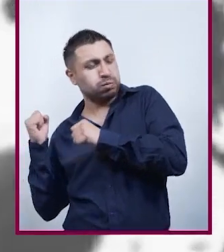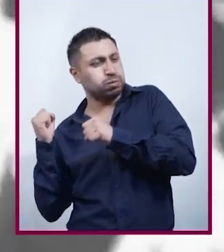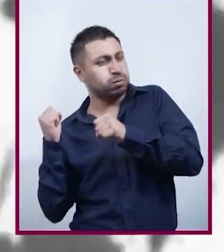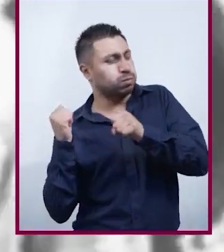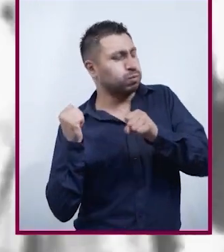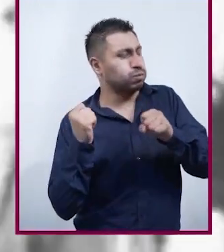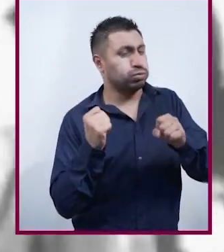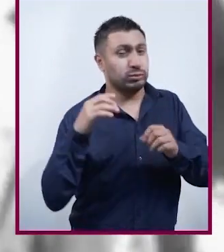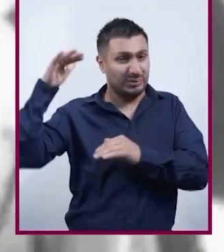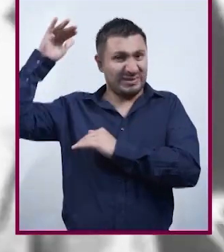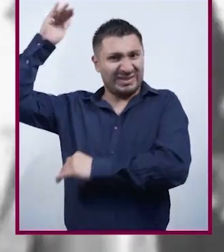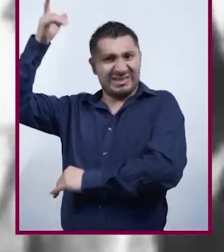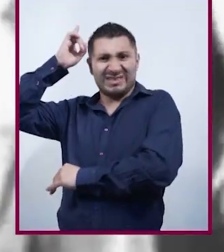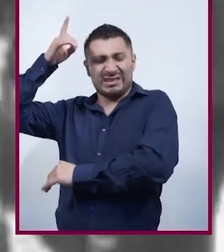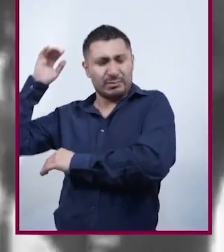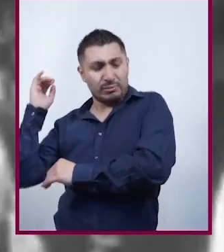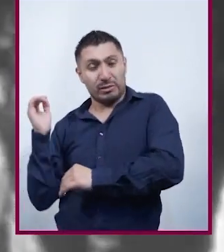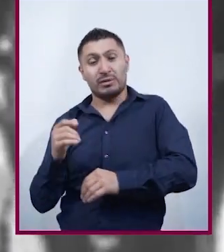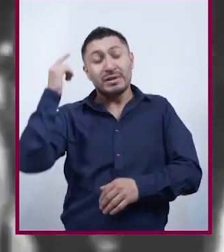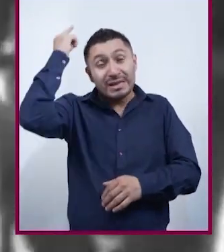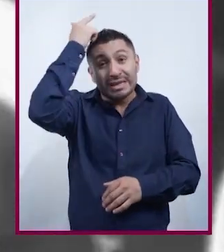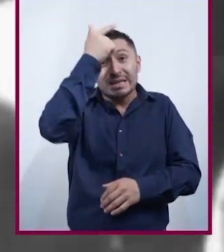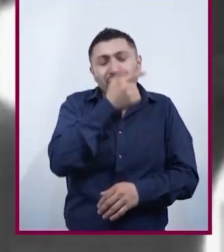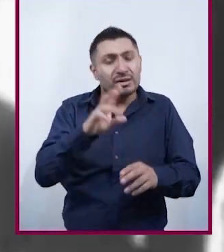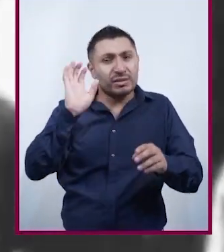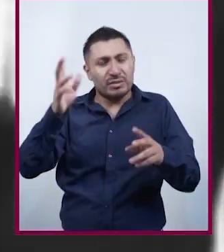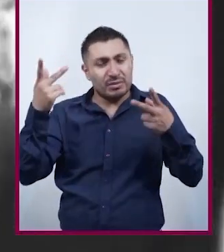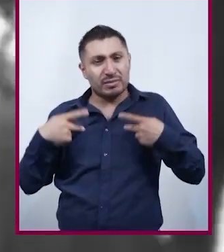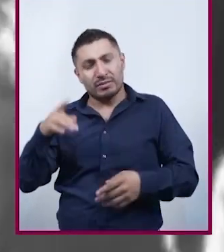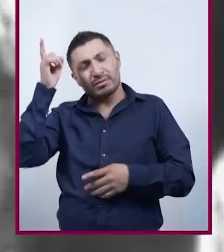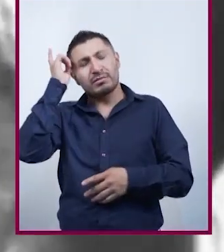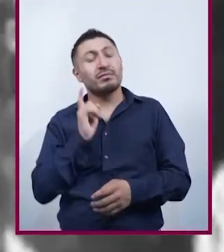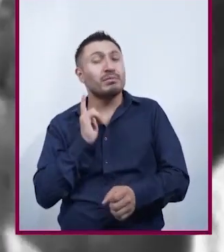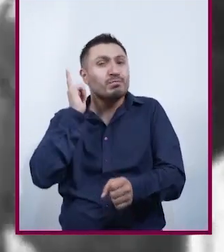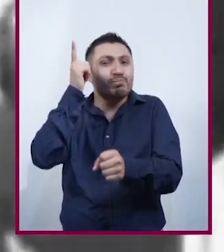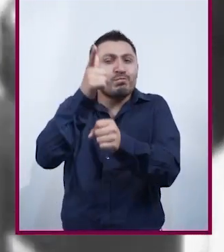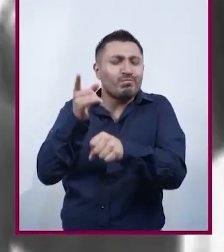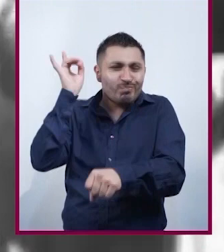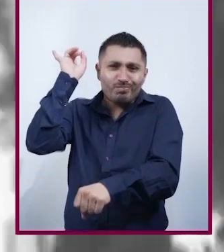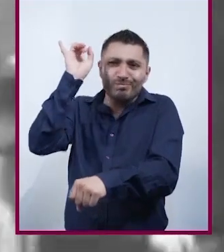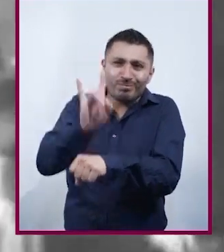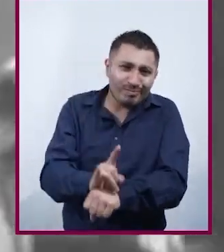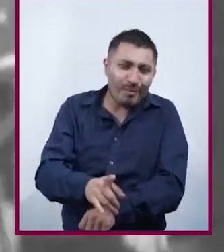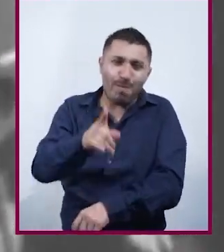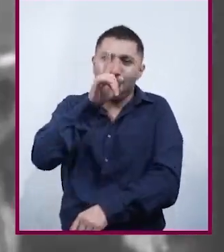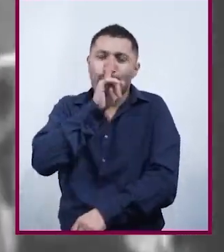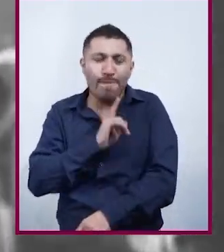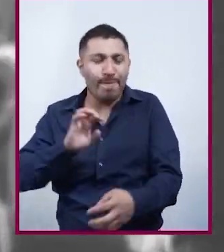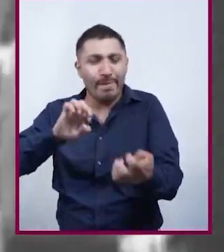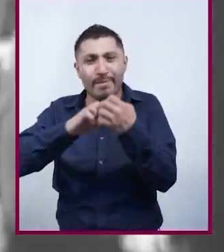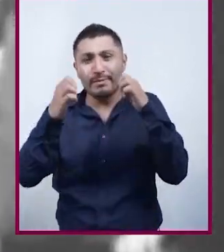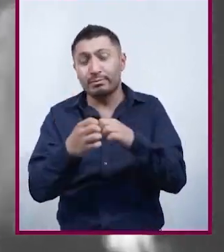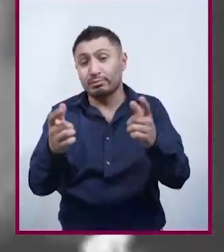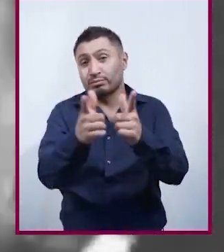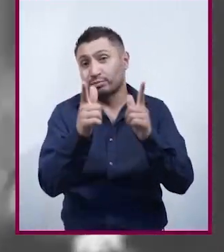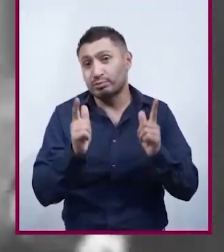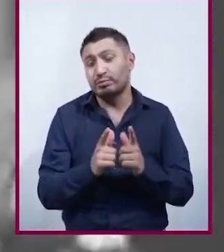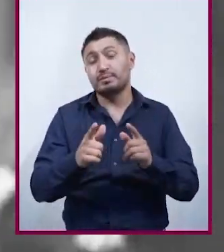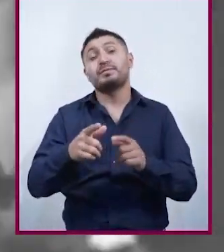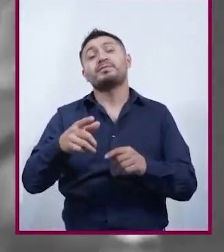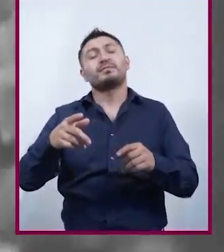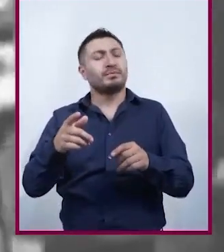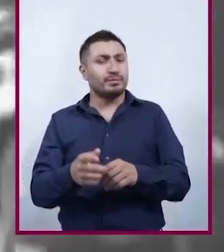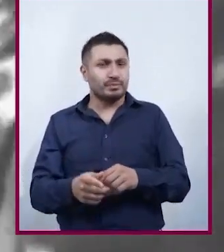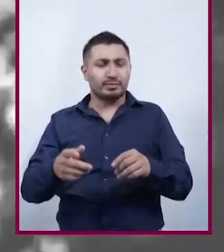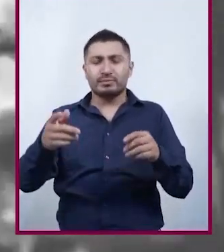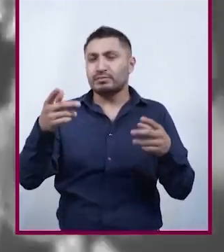troyanos. En la noche, mientras los troyanos dormían, se descubrió el engaño. Un grupo de aqueos encabezados por el